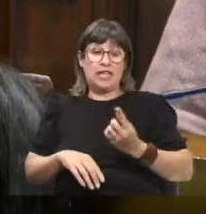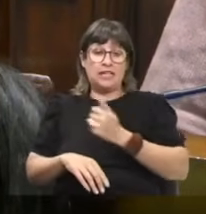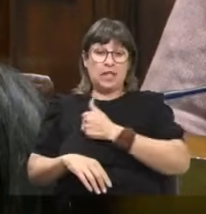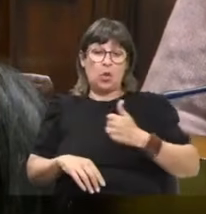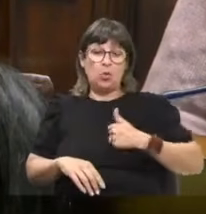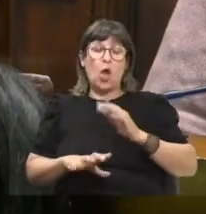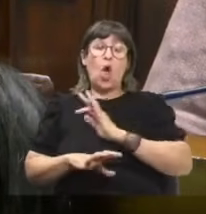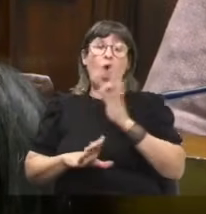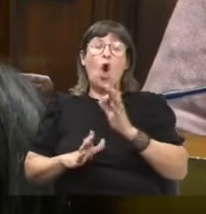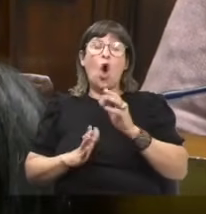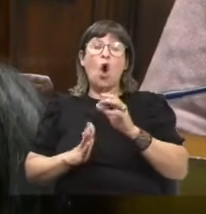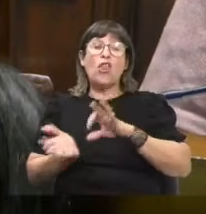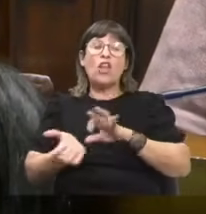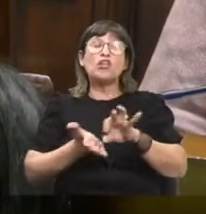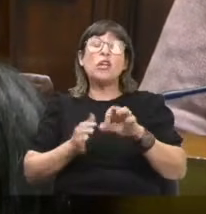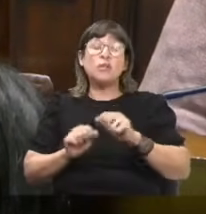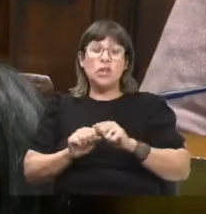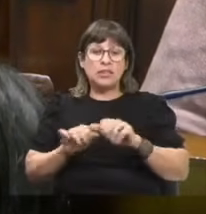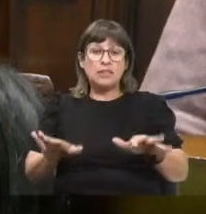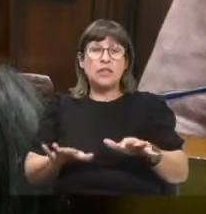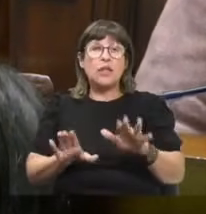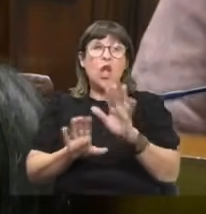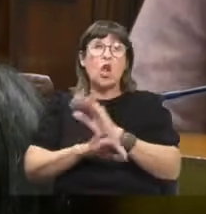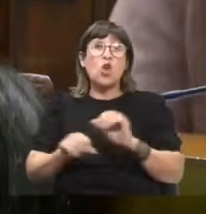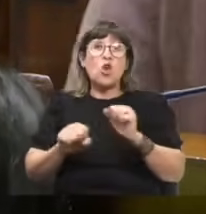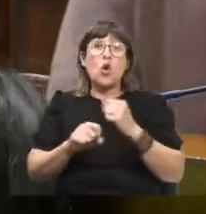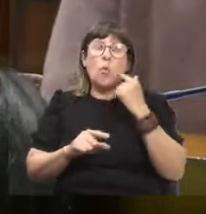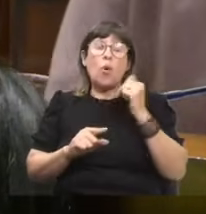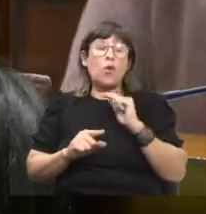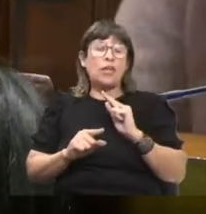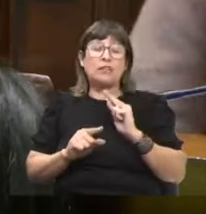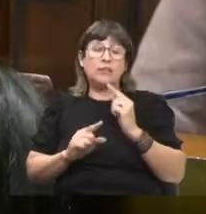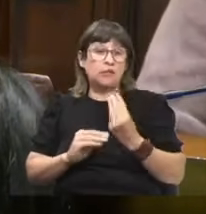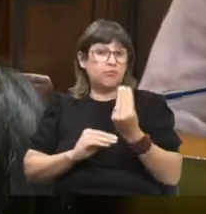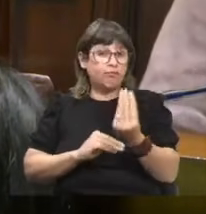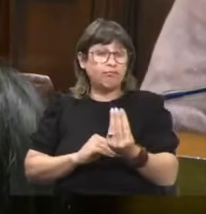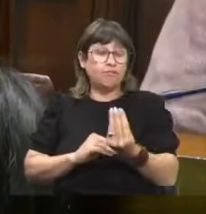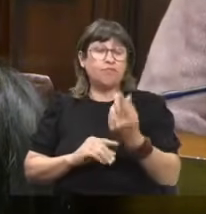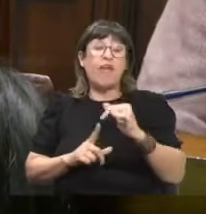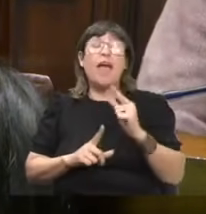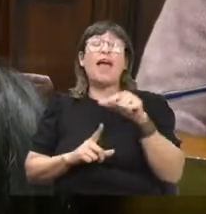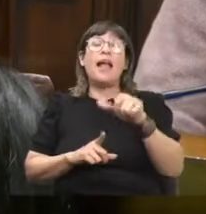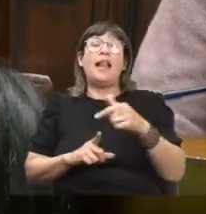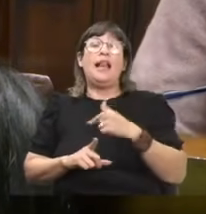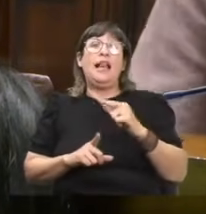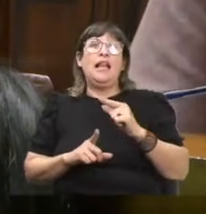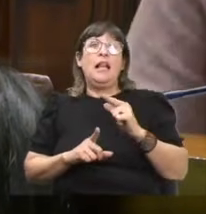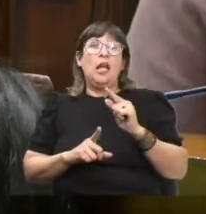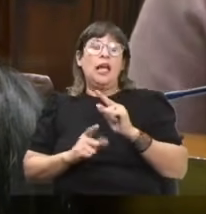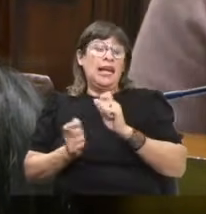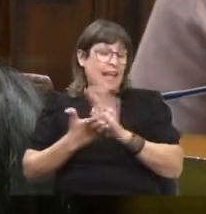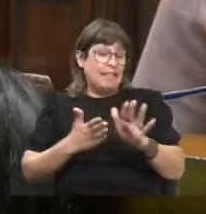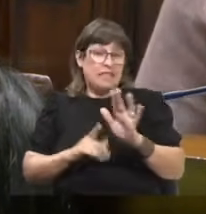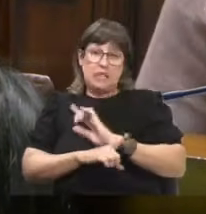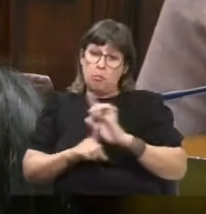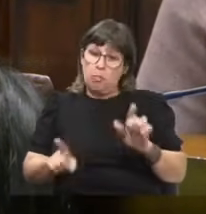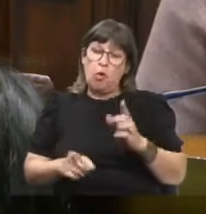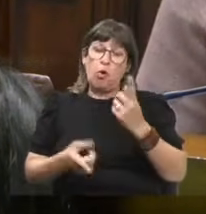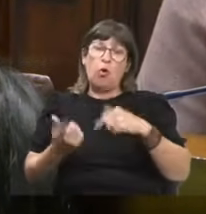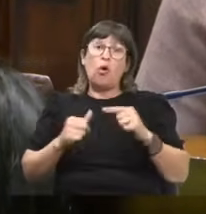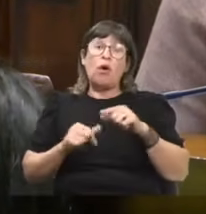servicios descentralizados no podrán ser nombrados para cargos ni aun honorarios que directa